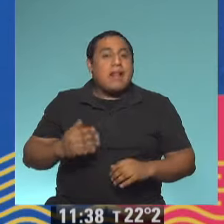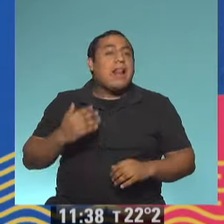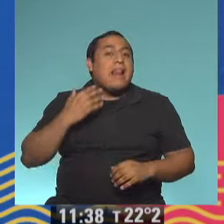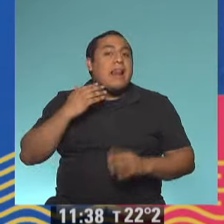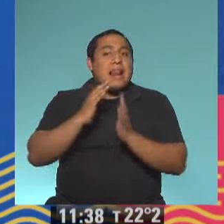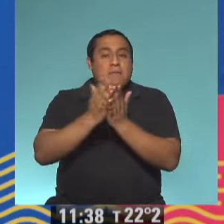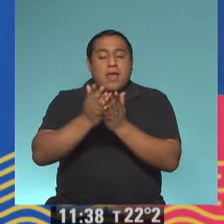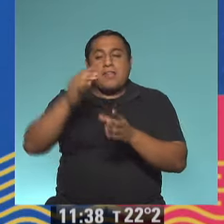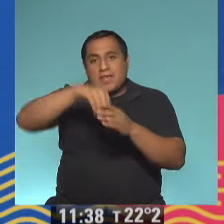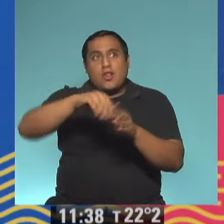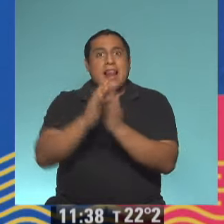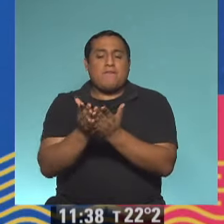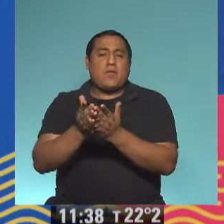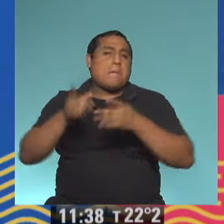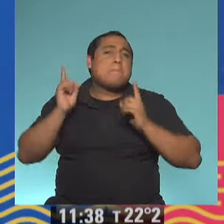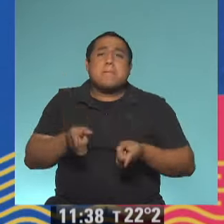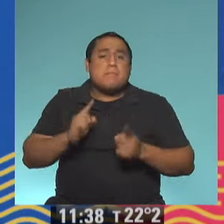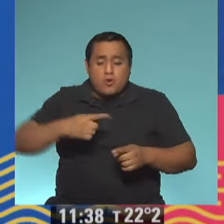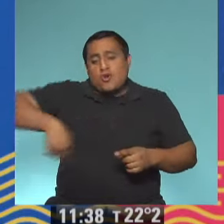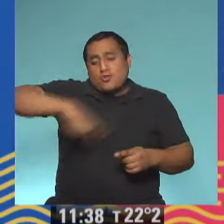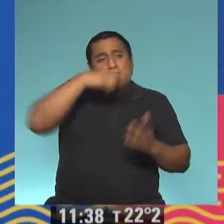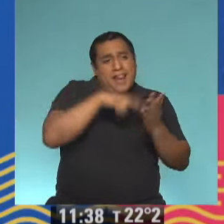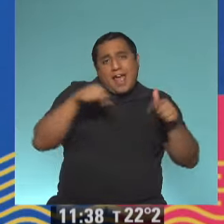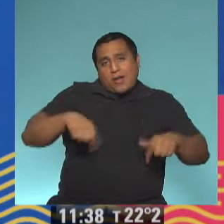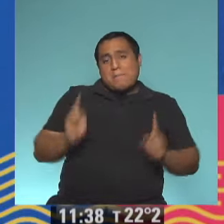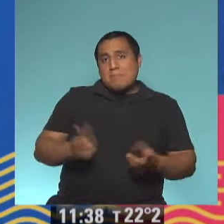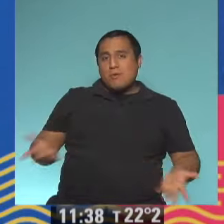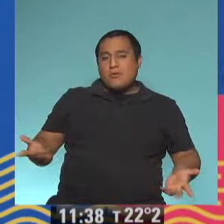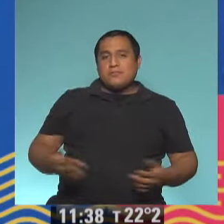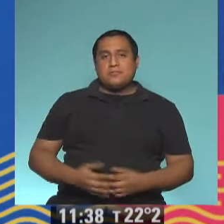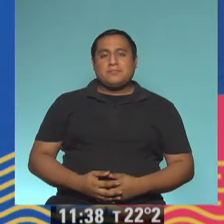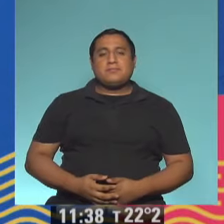dentro del libro, que es el mismo libro que estamos viendo.